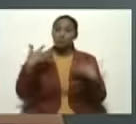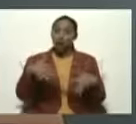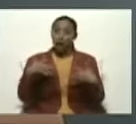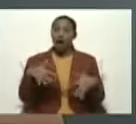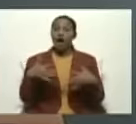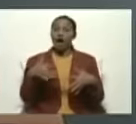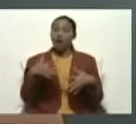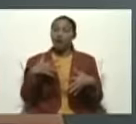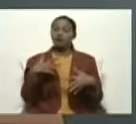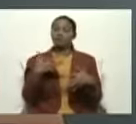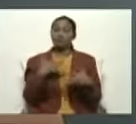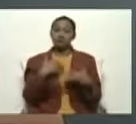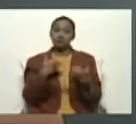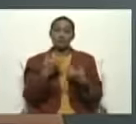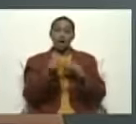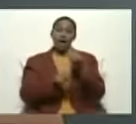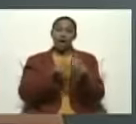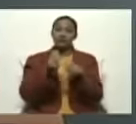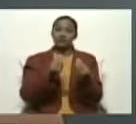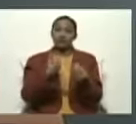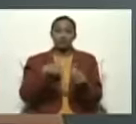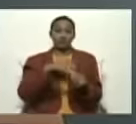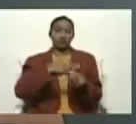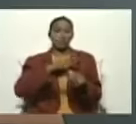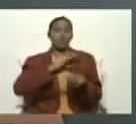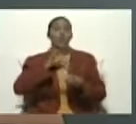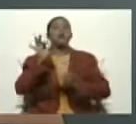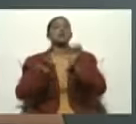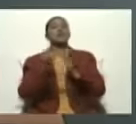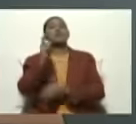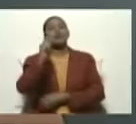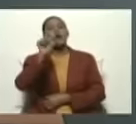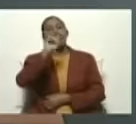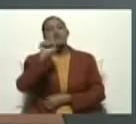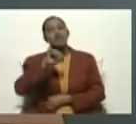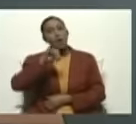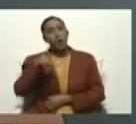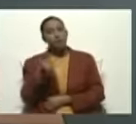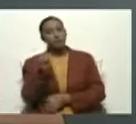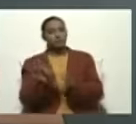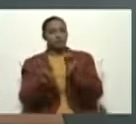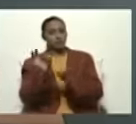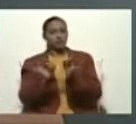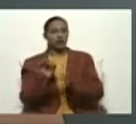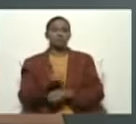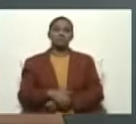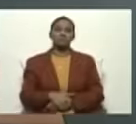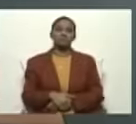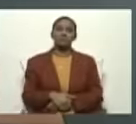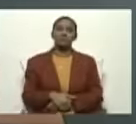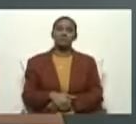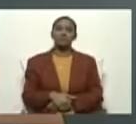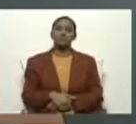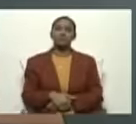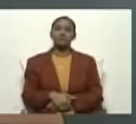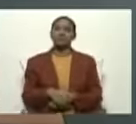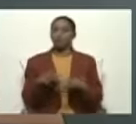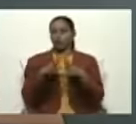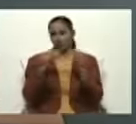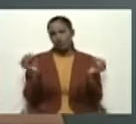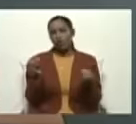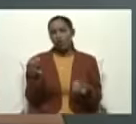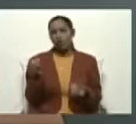estamos haciendo desde nuestros tribunales populares de justicia y, bueno, el resto de las